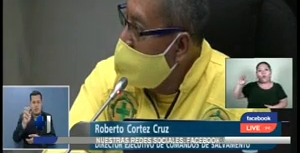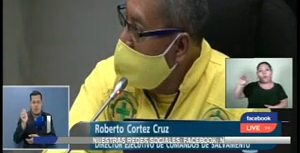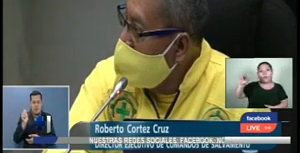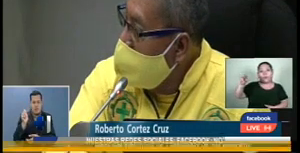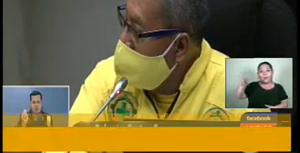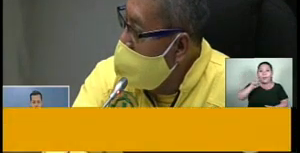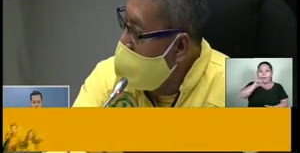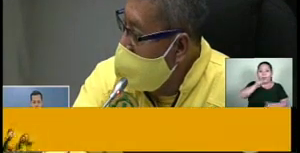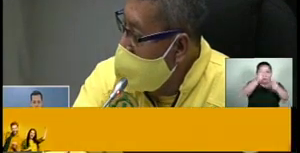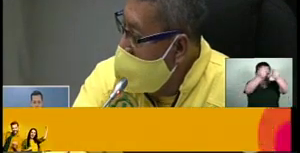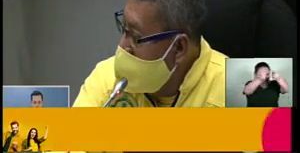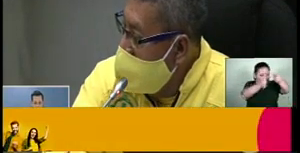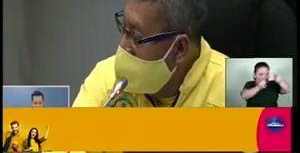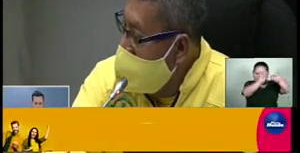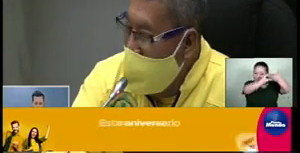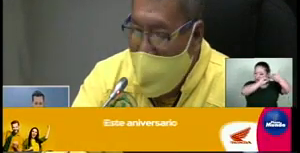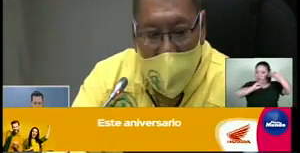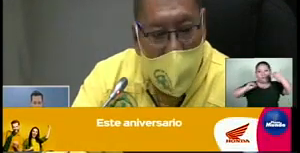quitó alrededor de